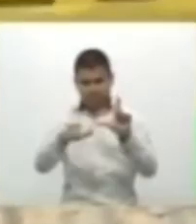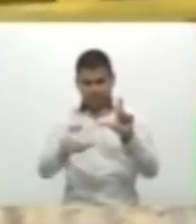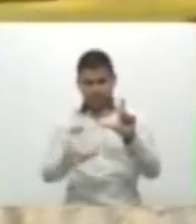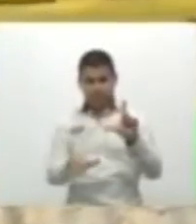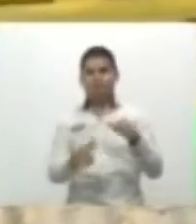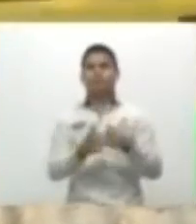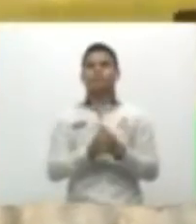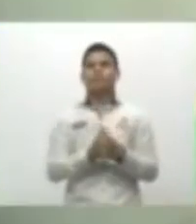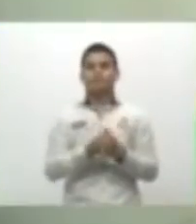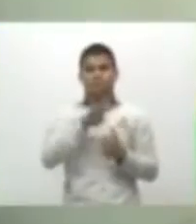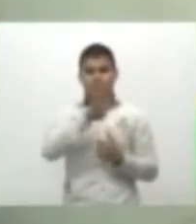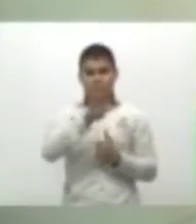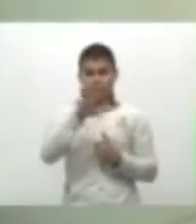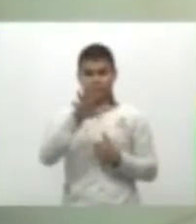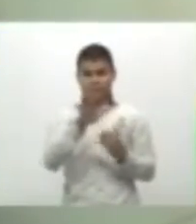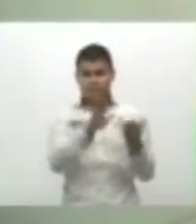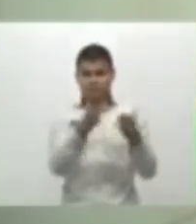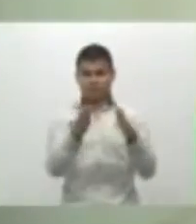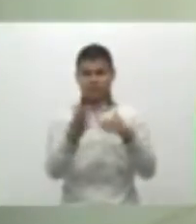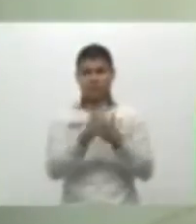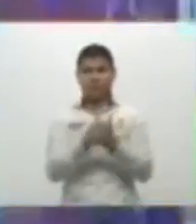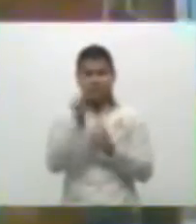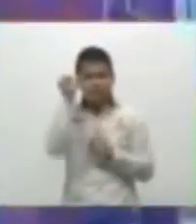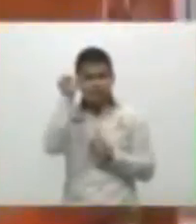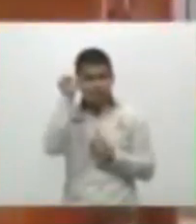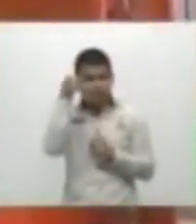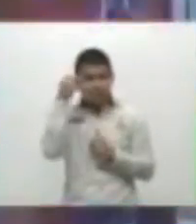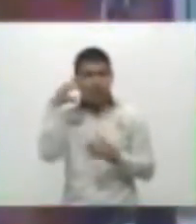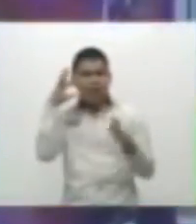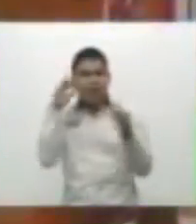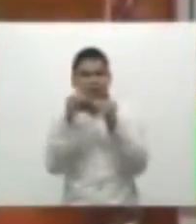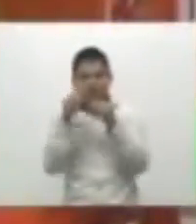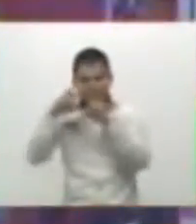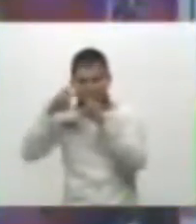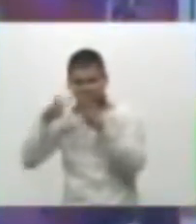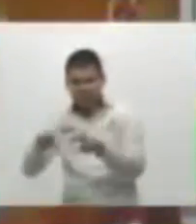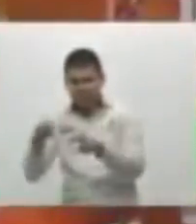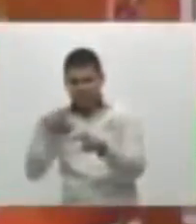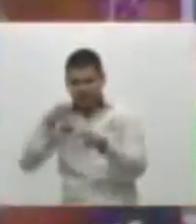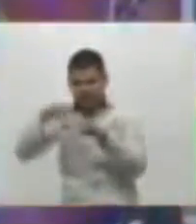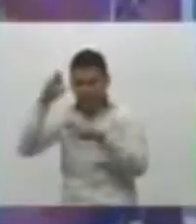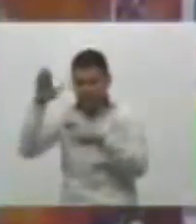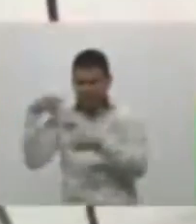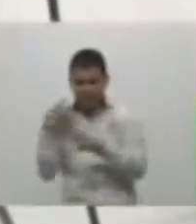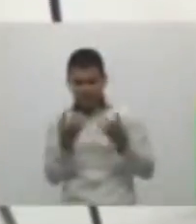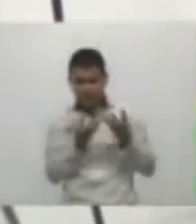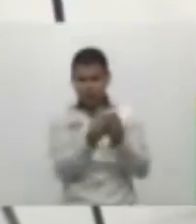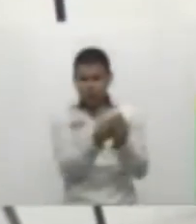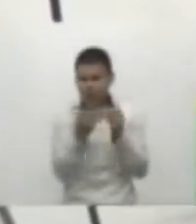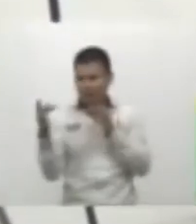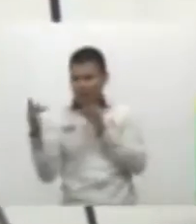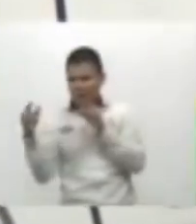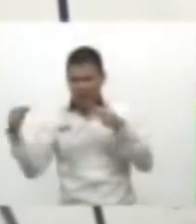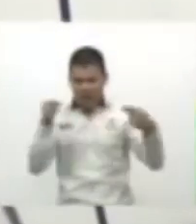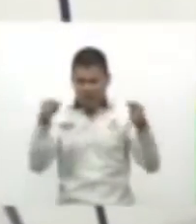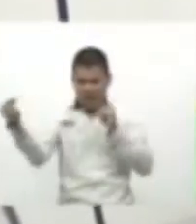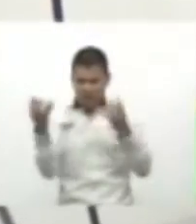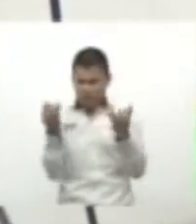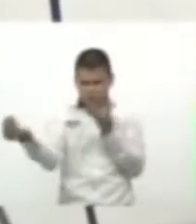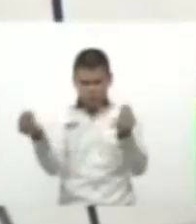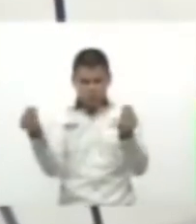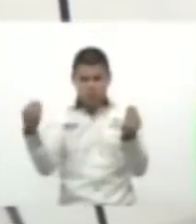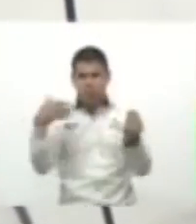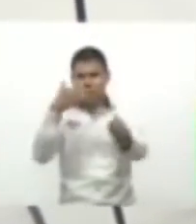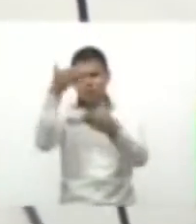45 homicidios. De acuerdo a las investigaciones, la mayoría de esos crímenes obedecieron a retaliaciones entre bandas criminales que se disputan